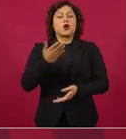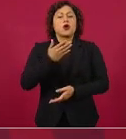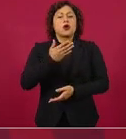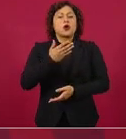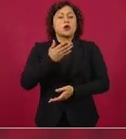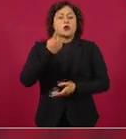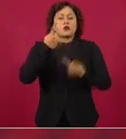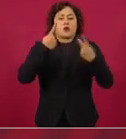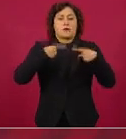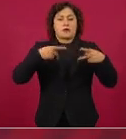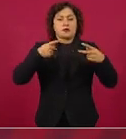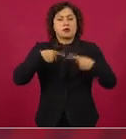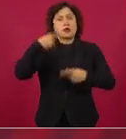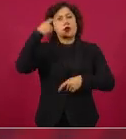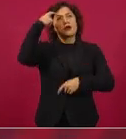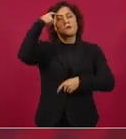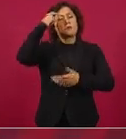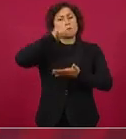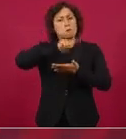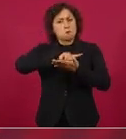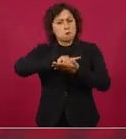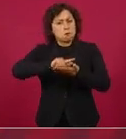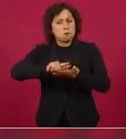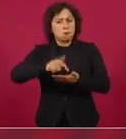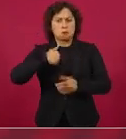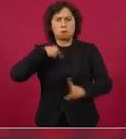cree y es